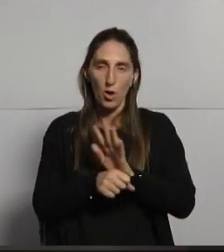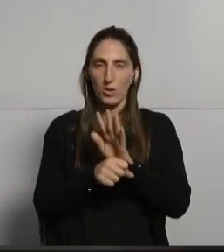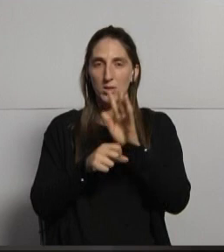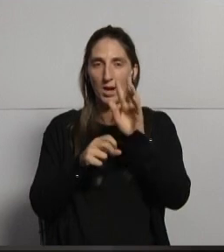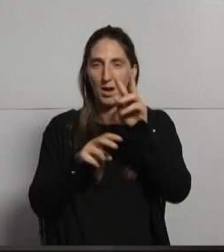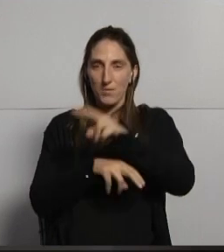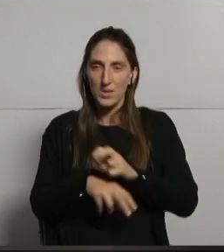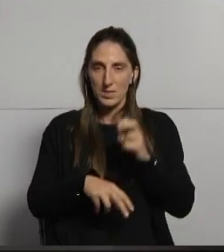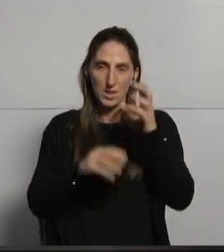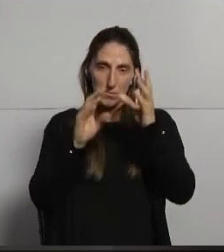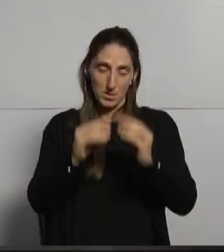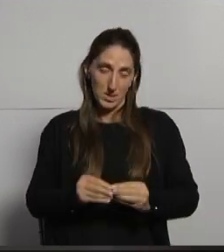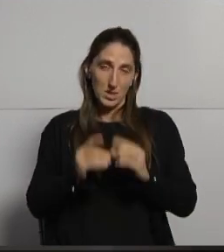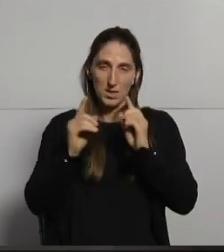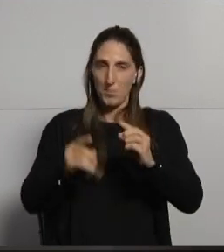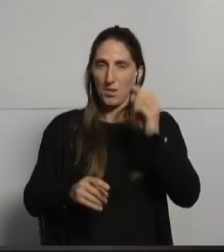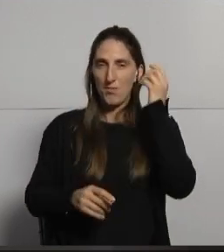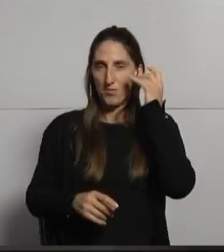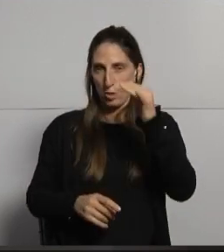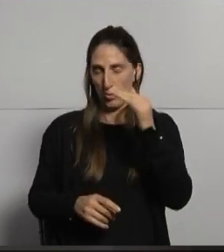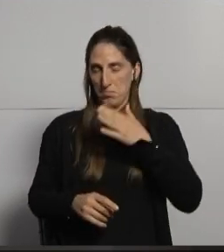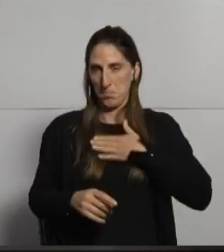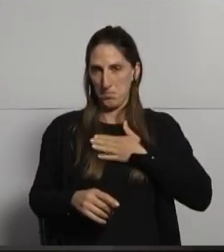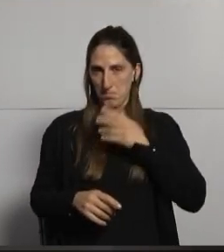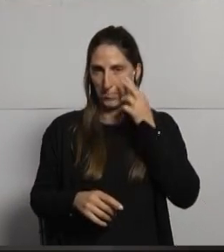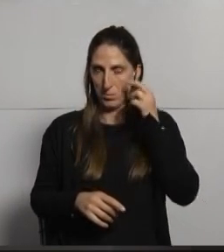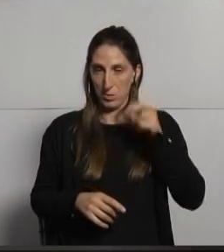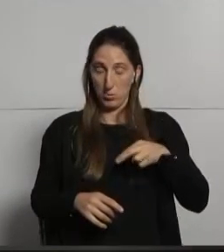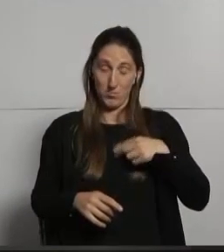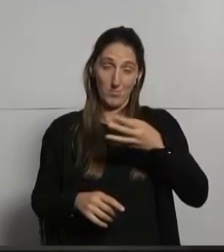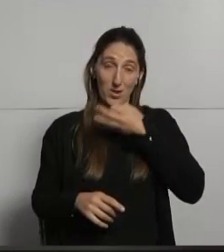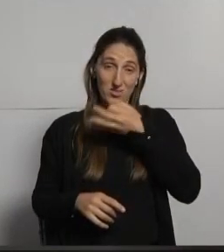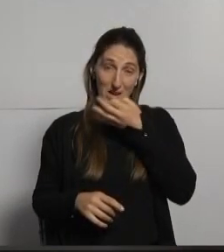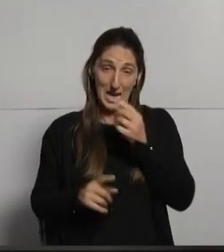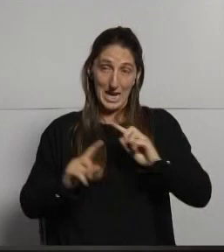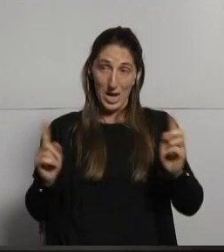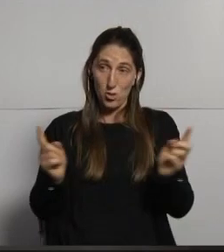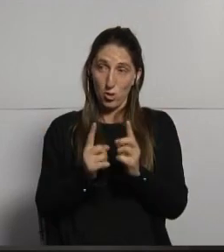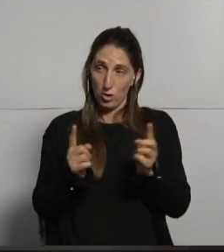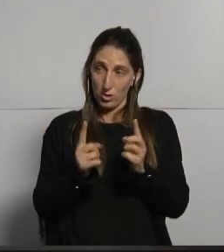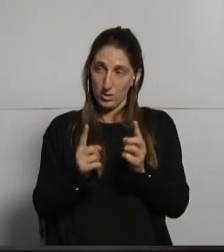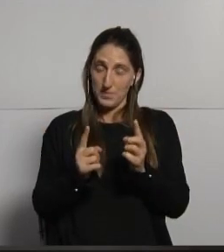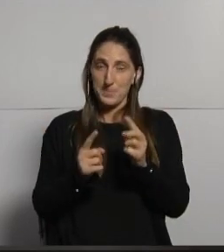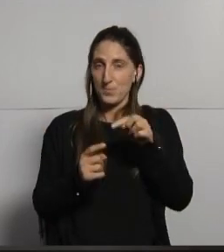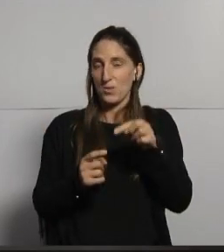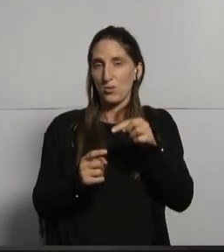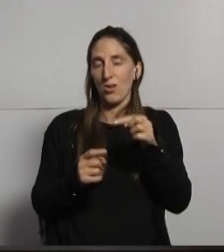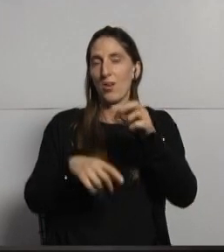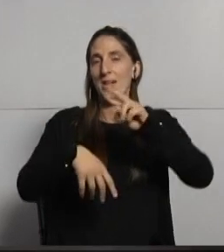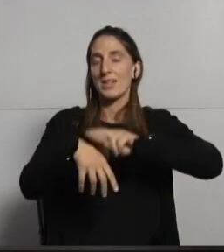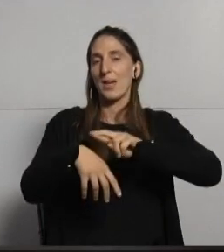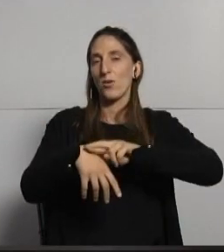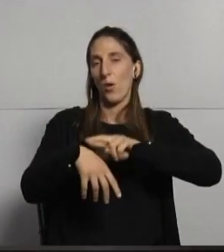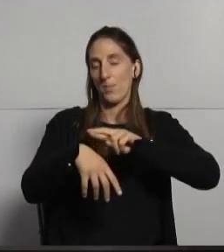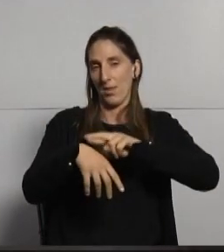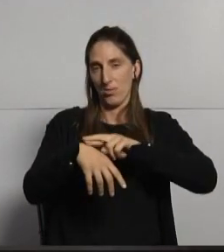y para mí sobre todo filosóficas. Y como la charla es corta, lo que voy a recomendar